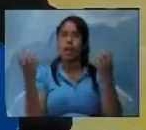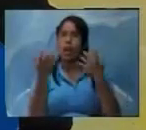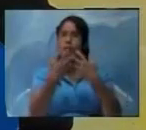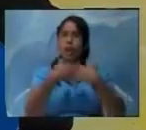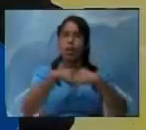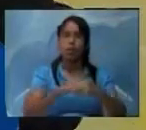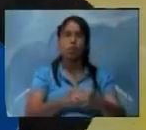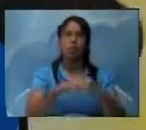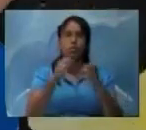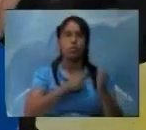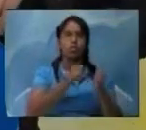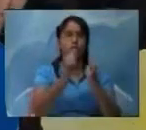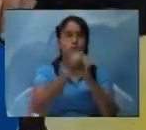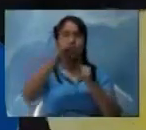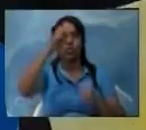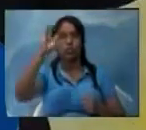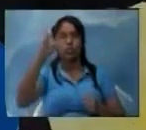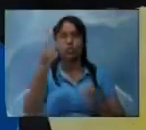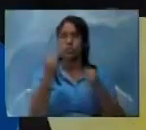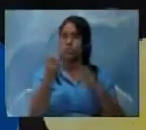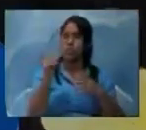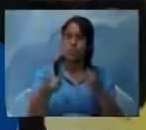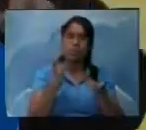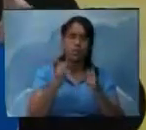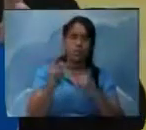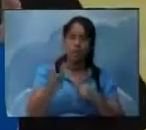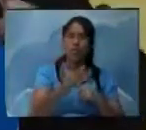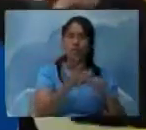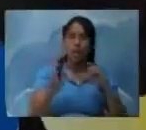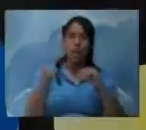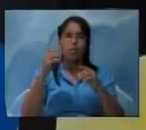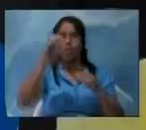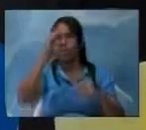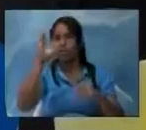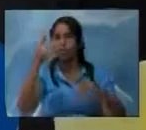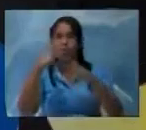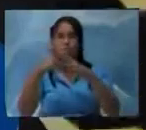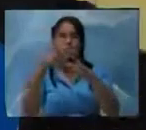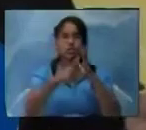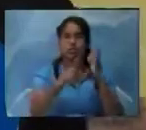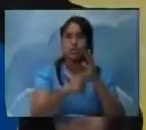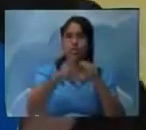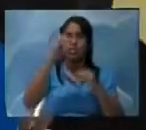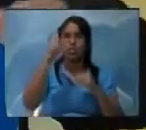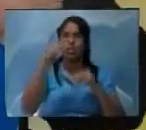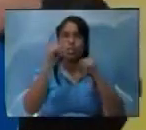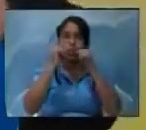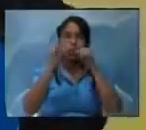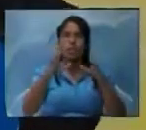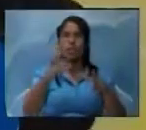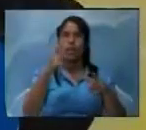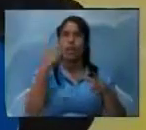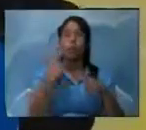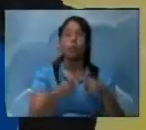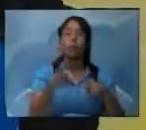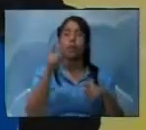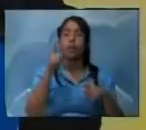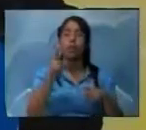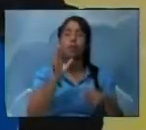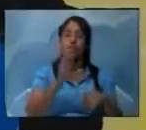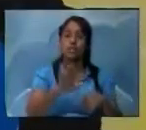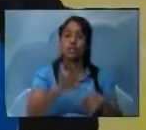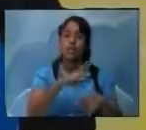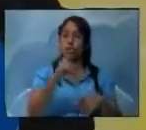con el Señor. Mucha gente, la gente habla de Dios, Dios para acá, Dios para allá, Dios le bendiga, pero en sí